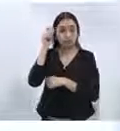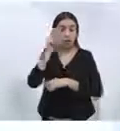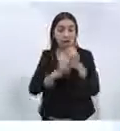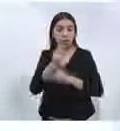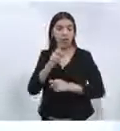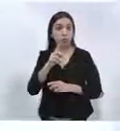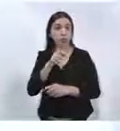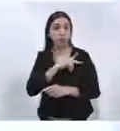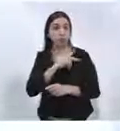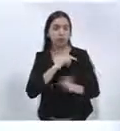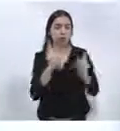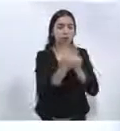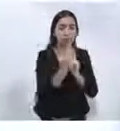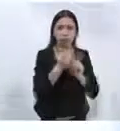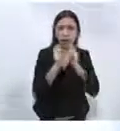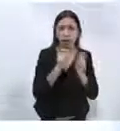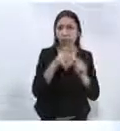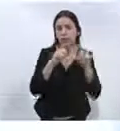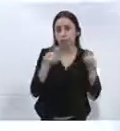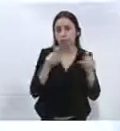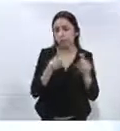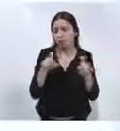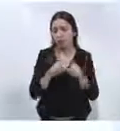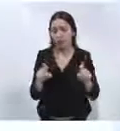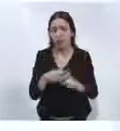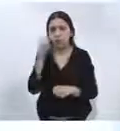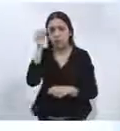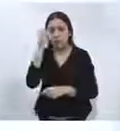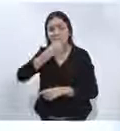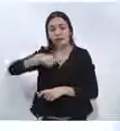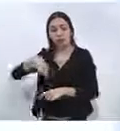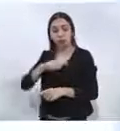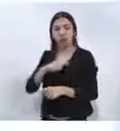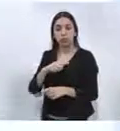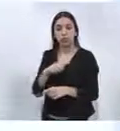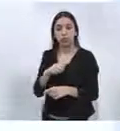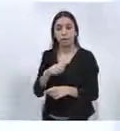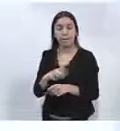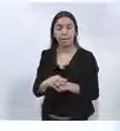Se acercan bastante, estamos dándole mucho énfasis, estamos saliendo,